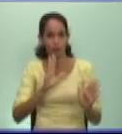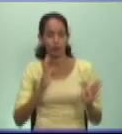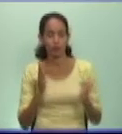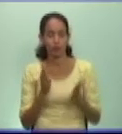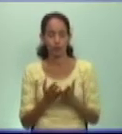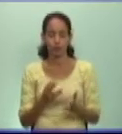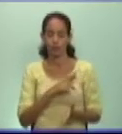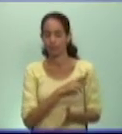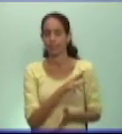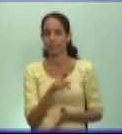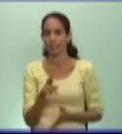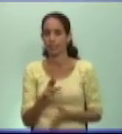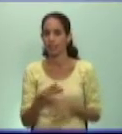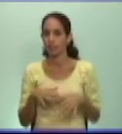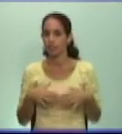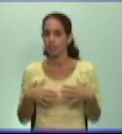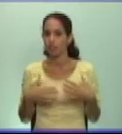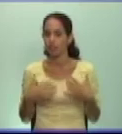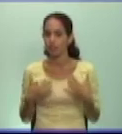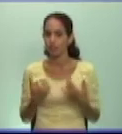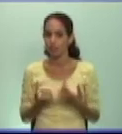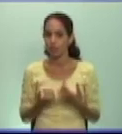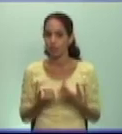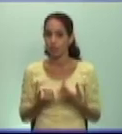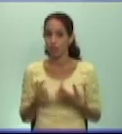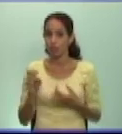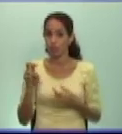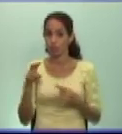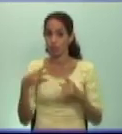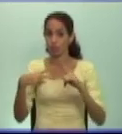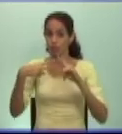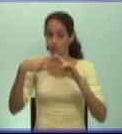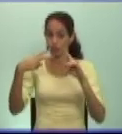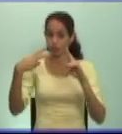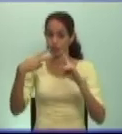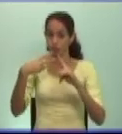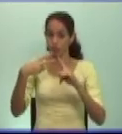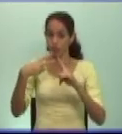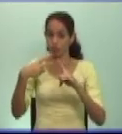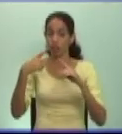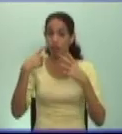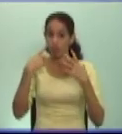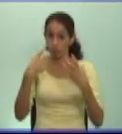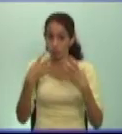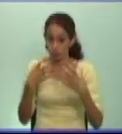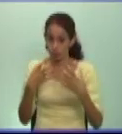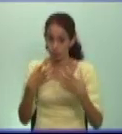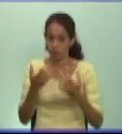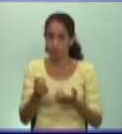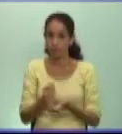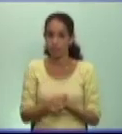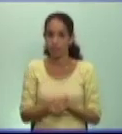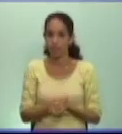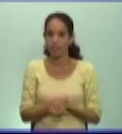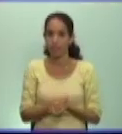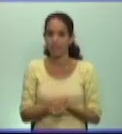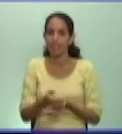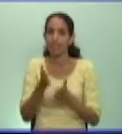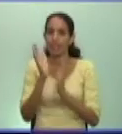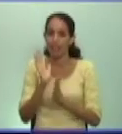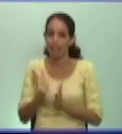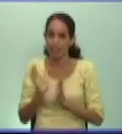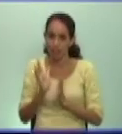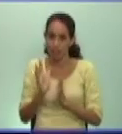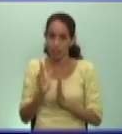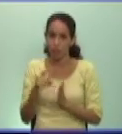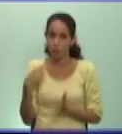y solamente abarcamos 2 temas con fuerza, o sea, porque nos concentramos en la clase de hoy a sistematizar lo que